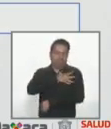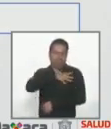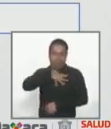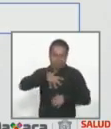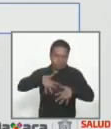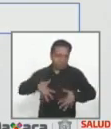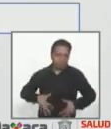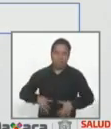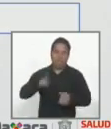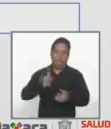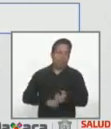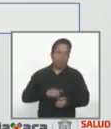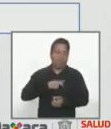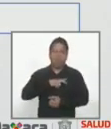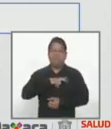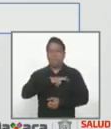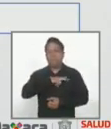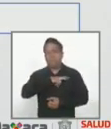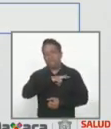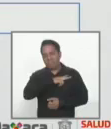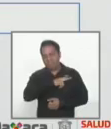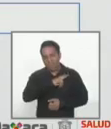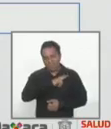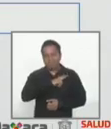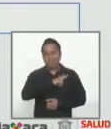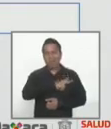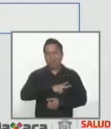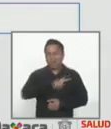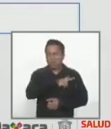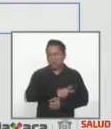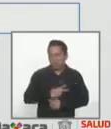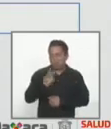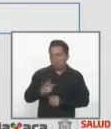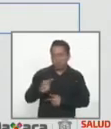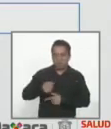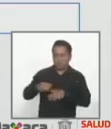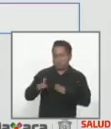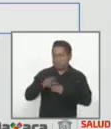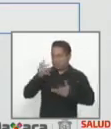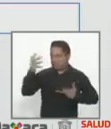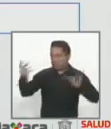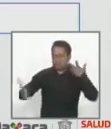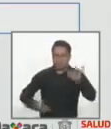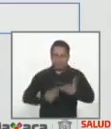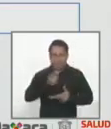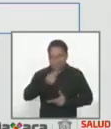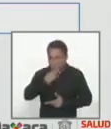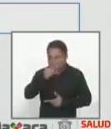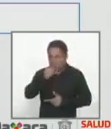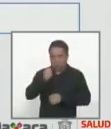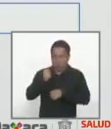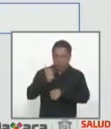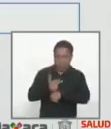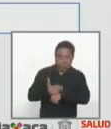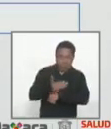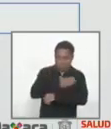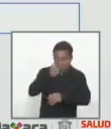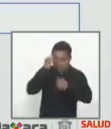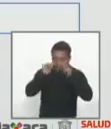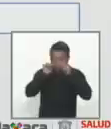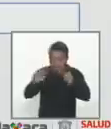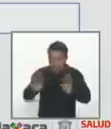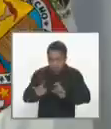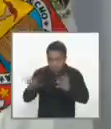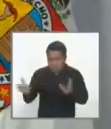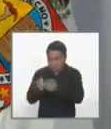de intoxicación, y por lo tanto nos retrasa a nosotros la oportunidad de atender y salvaguardar la vida